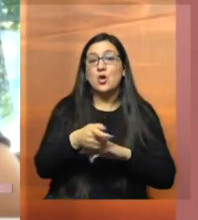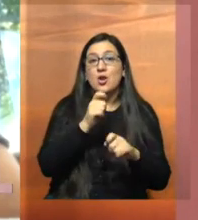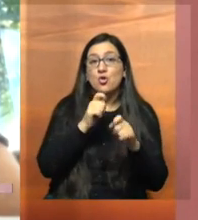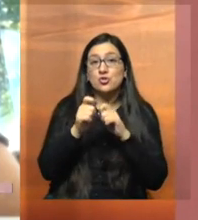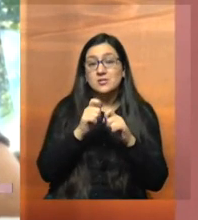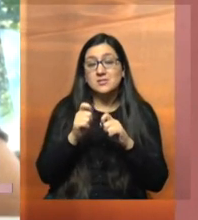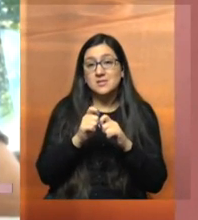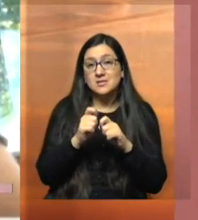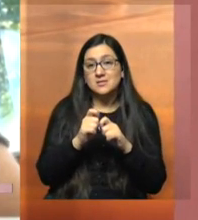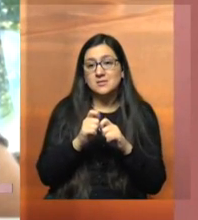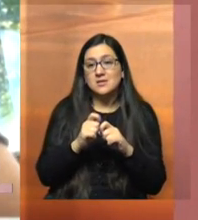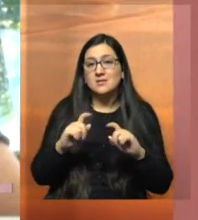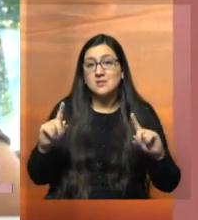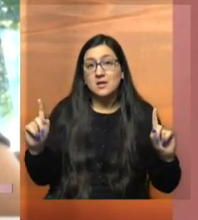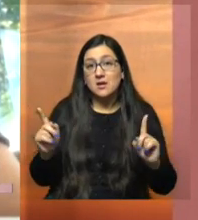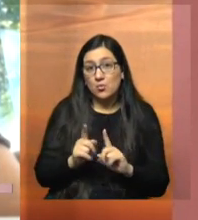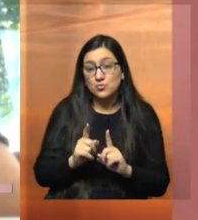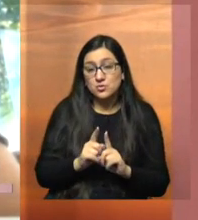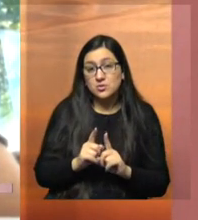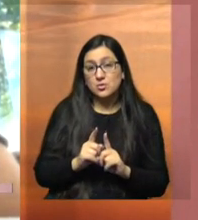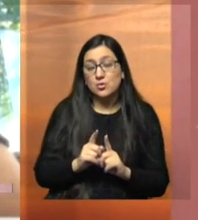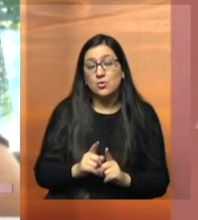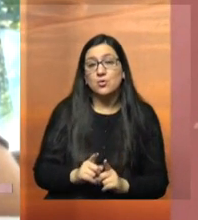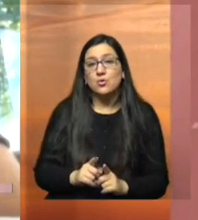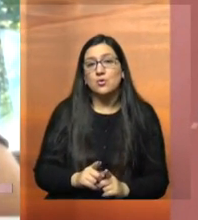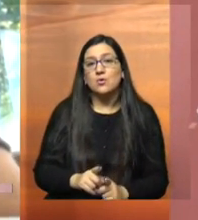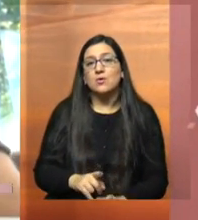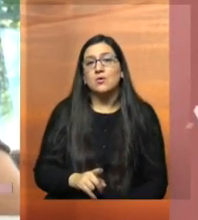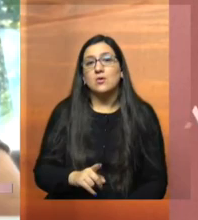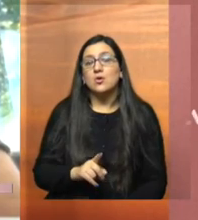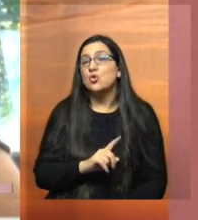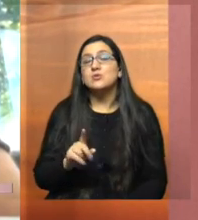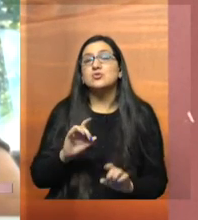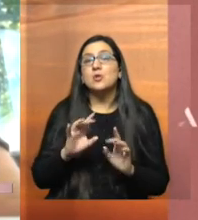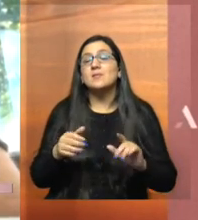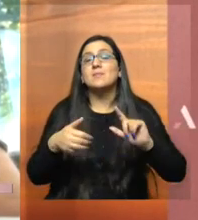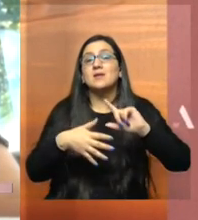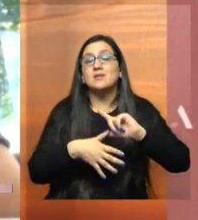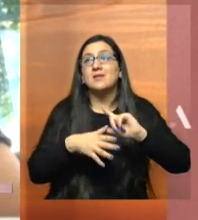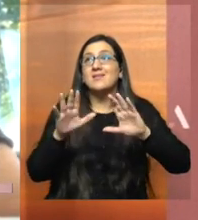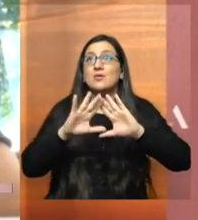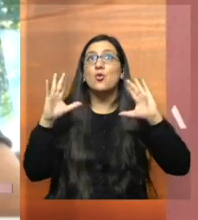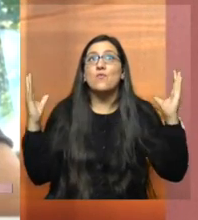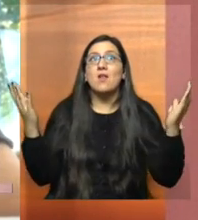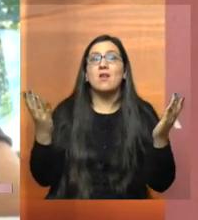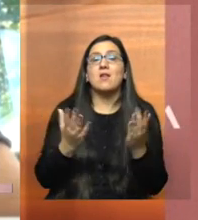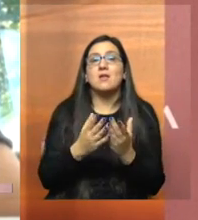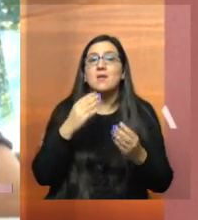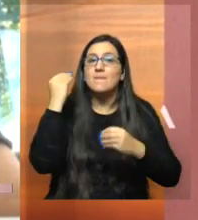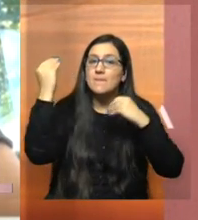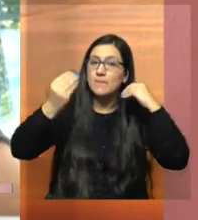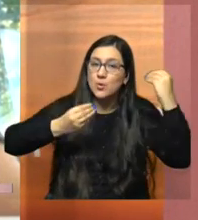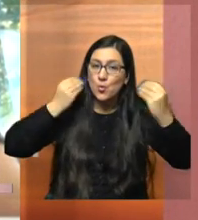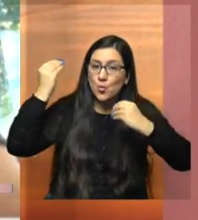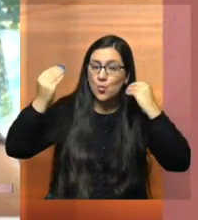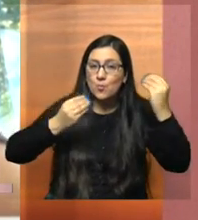reducido en un corto número de plataformas. Es una tendencia no solamente de América Latina, sino es una tendencia global, y preocupa mucho